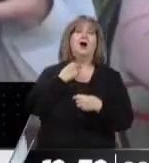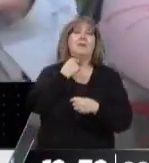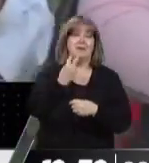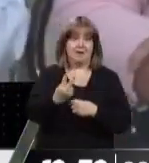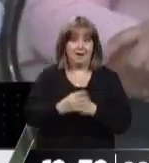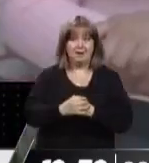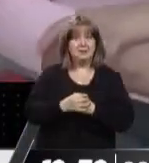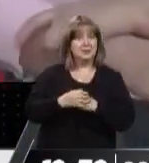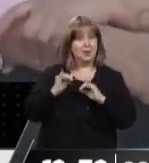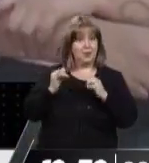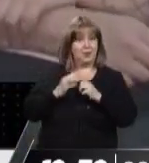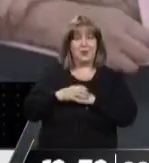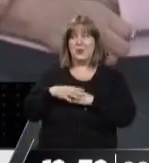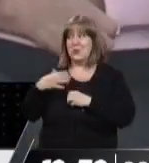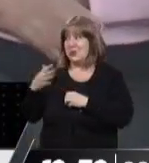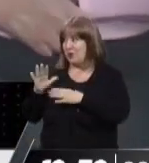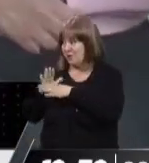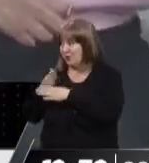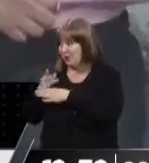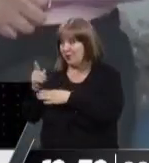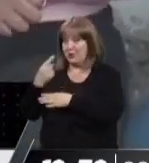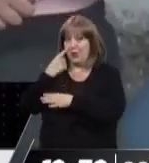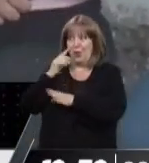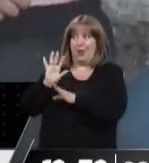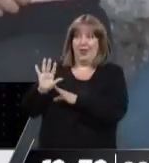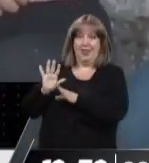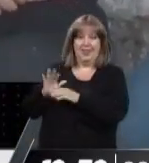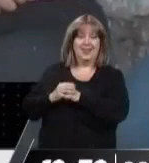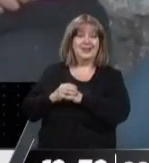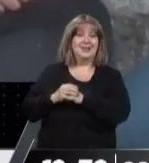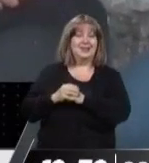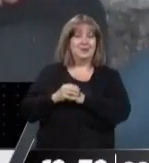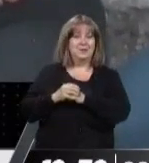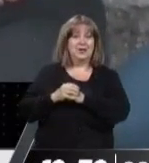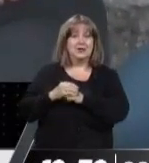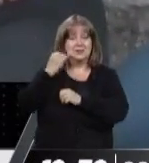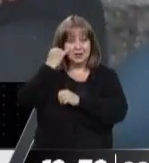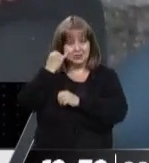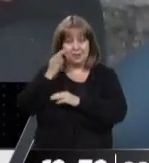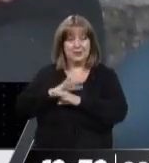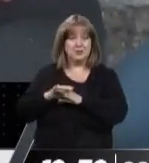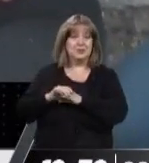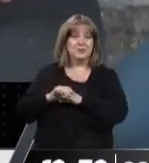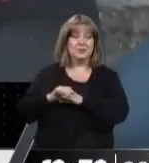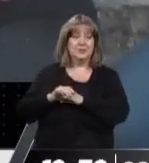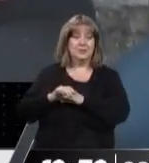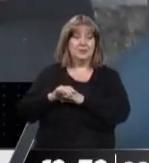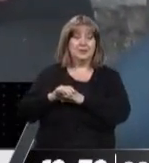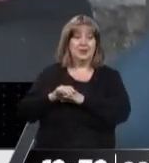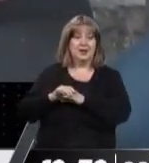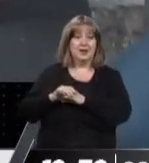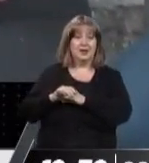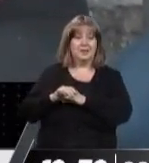quiera acercarse a vos, ya sabe que tiene que venir a tratarte muy bien. Ya pasó. ¿Y también le dio con el revés? No,